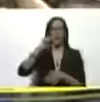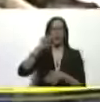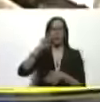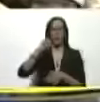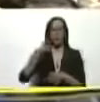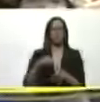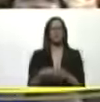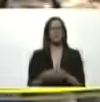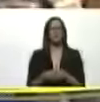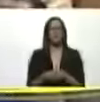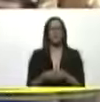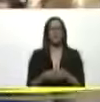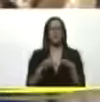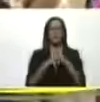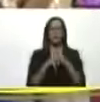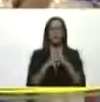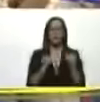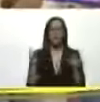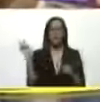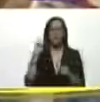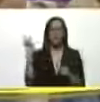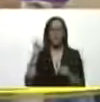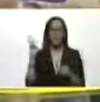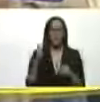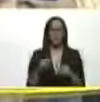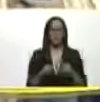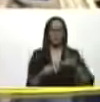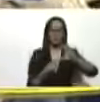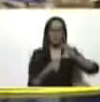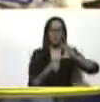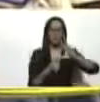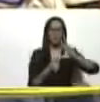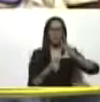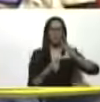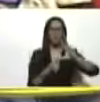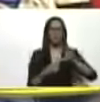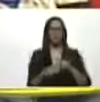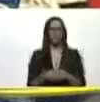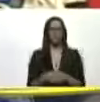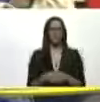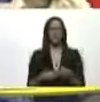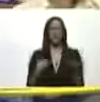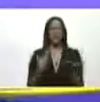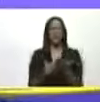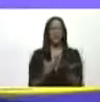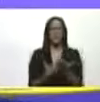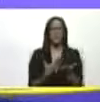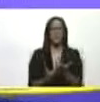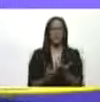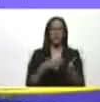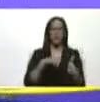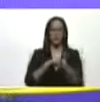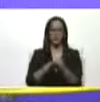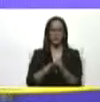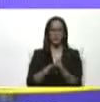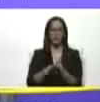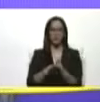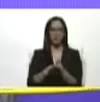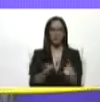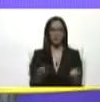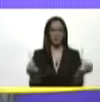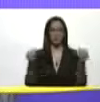territorio nacional En tercer lugar me Proponen avanzar en la